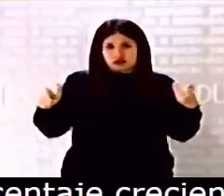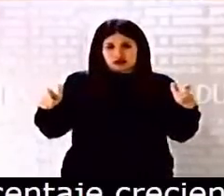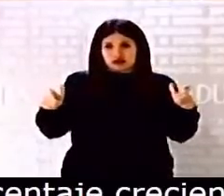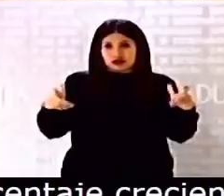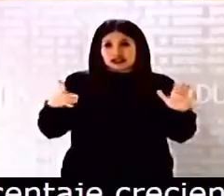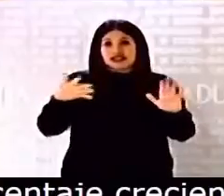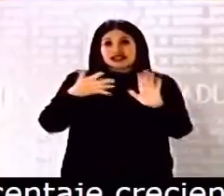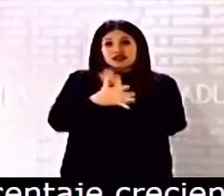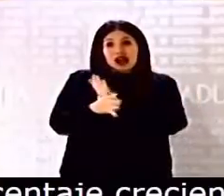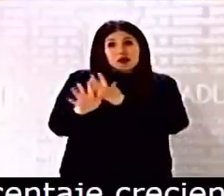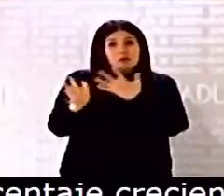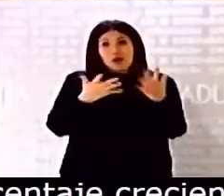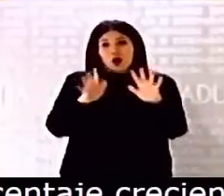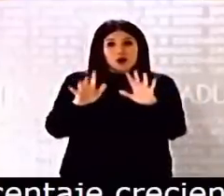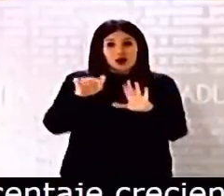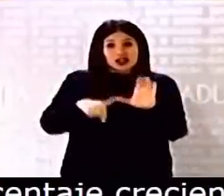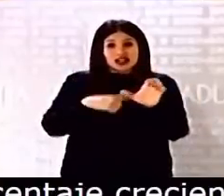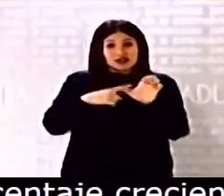sitúa alrededor del